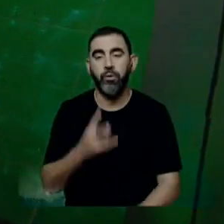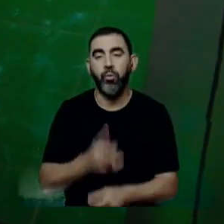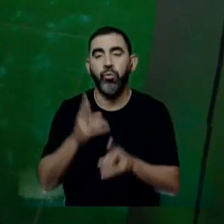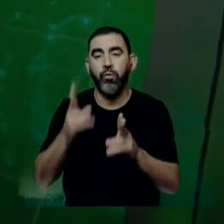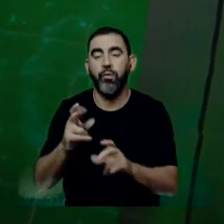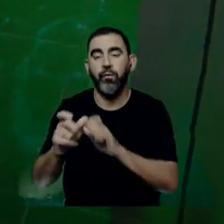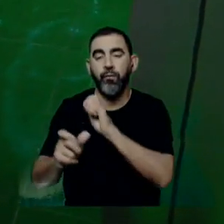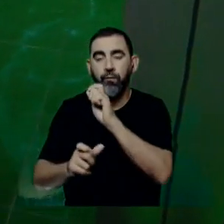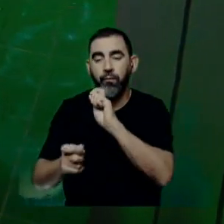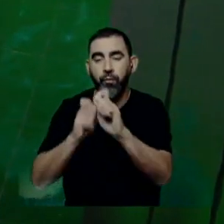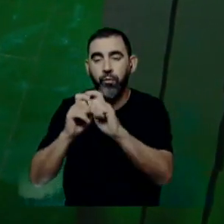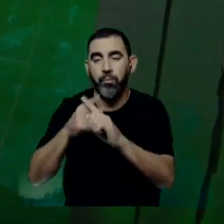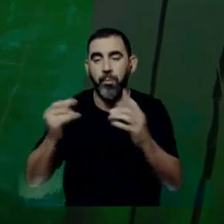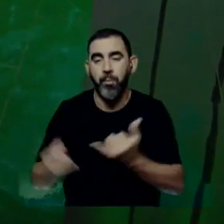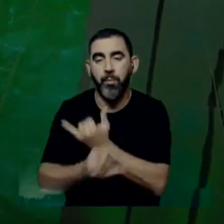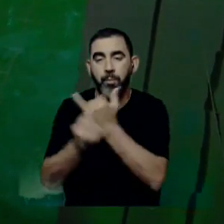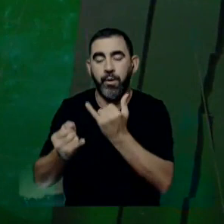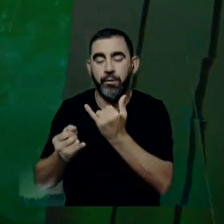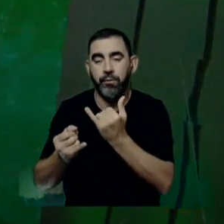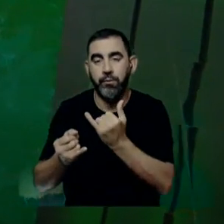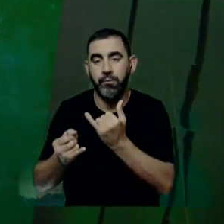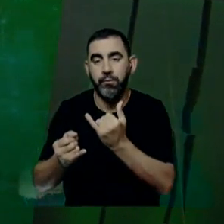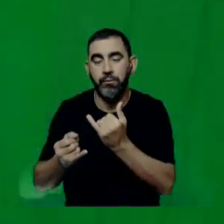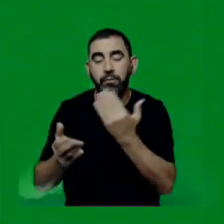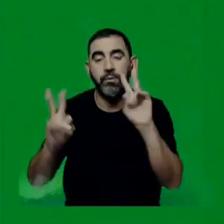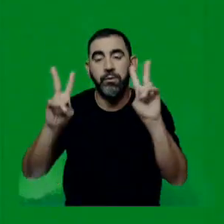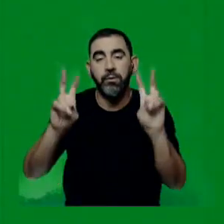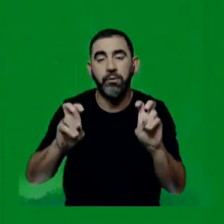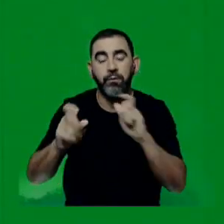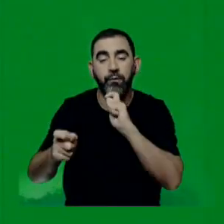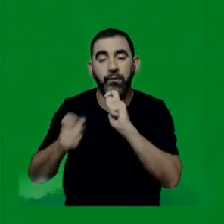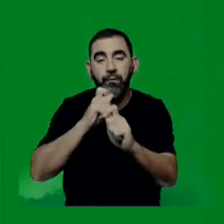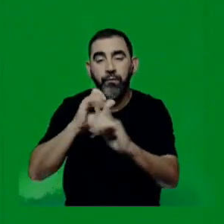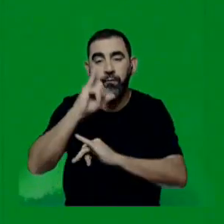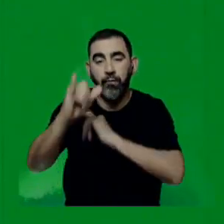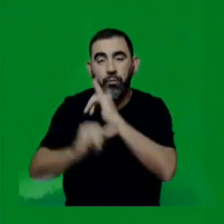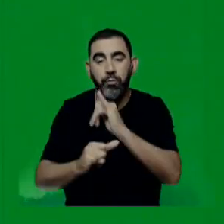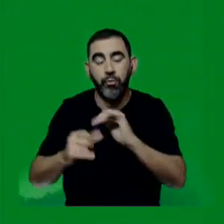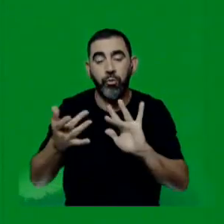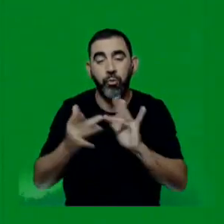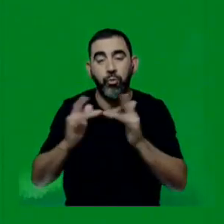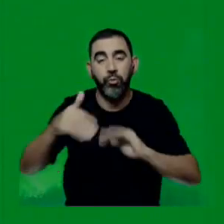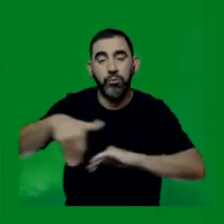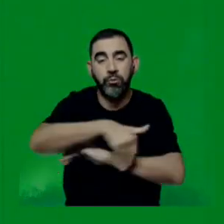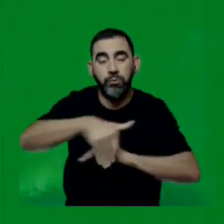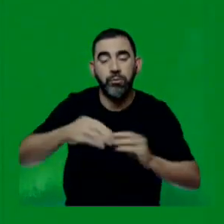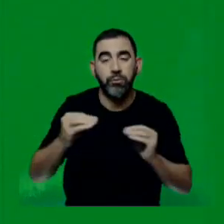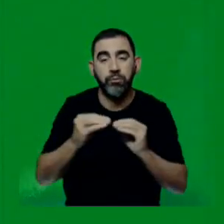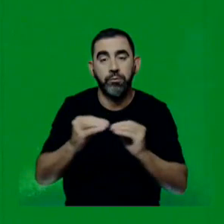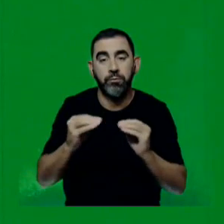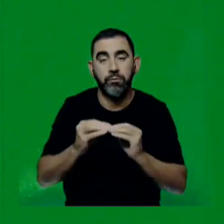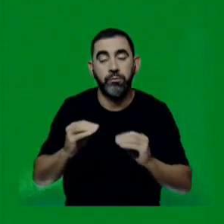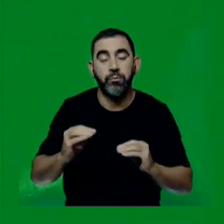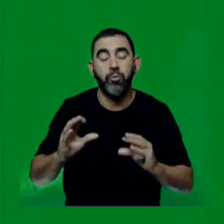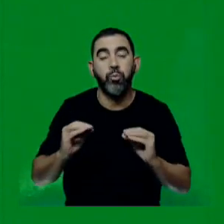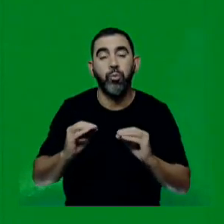Bloque de la edición mediodía de MBD Noticias y abrimos este tramo informativo ya con móvil desde exteriores. Allí nos está esperando nuestro